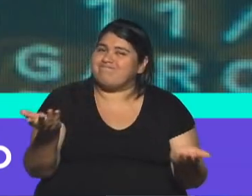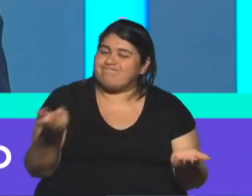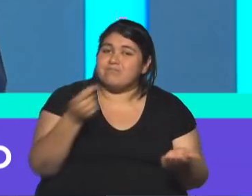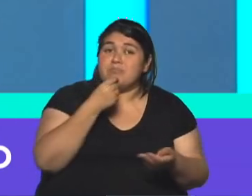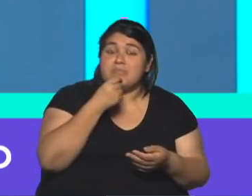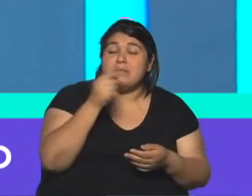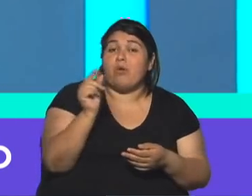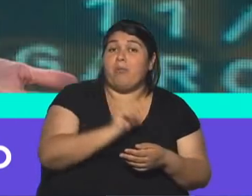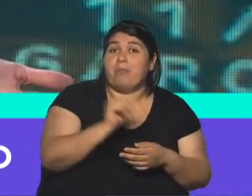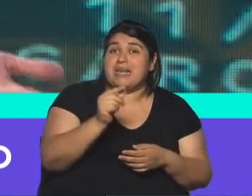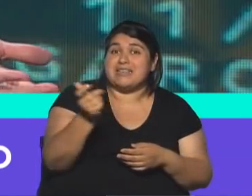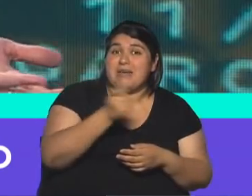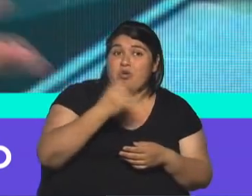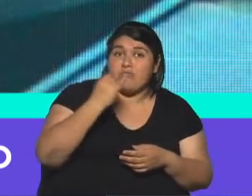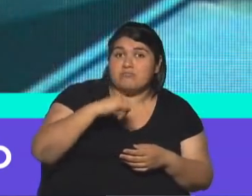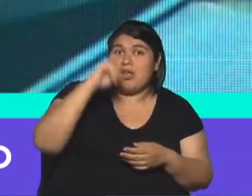personal es muy alta. Y aparte en dólares,